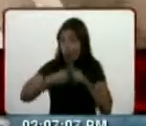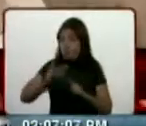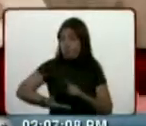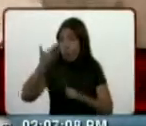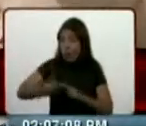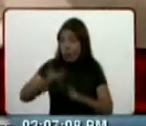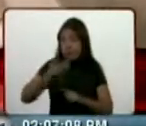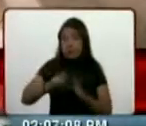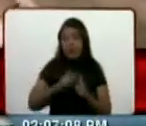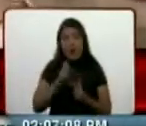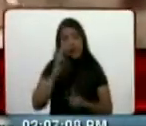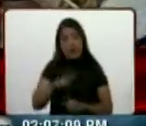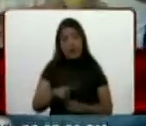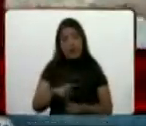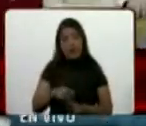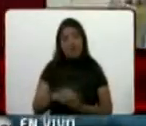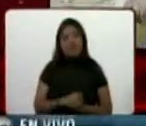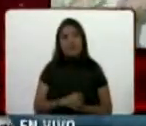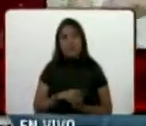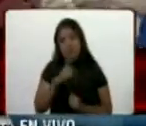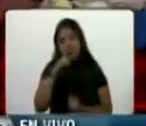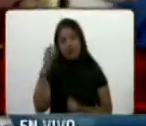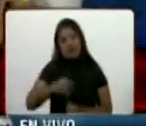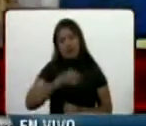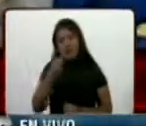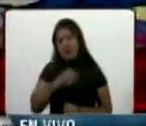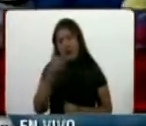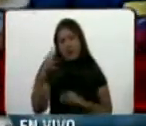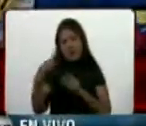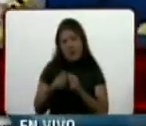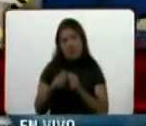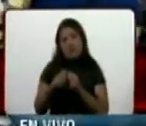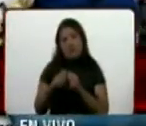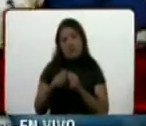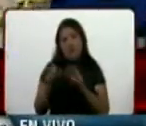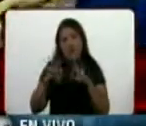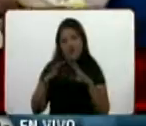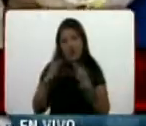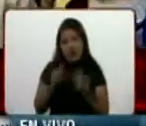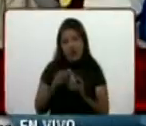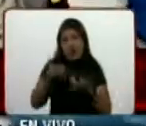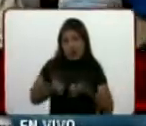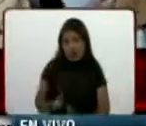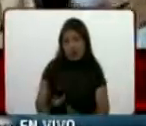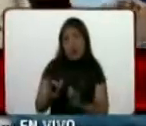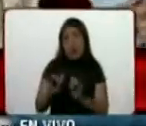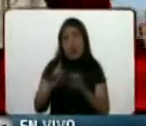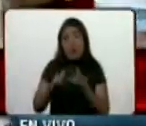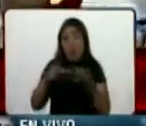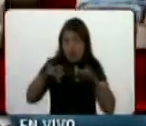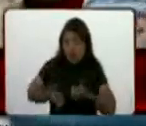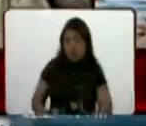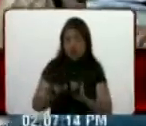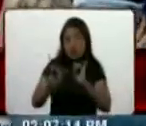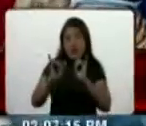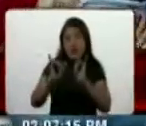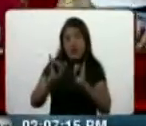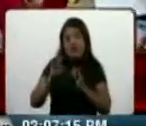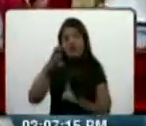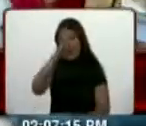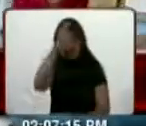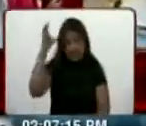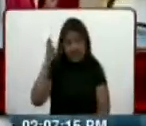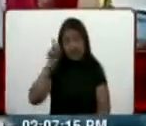Allí vemos a Nicolás Maduro siempre muy cercano a su hijo, a los hijos de Cilia Flores, a sus nietos,